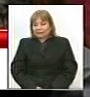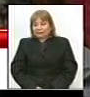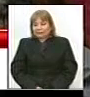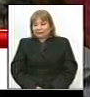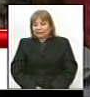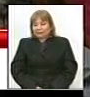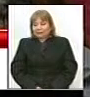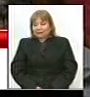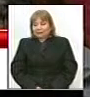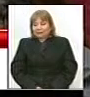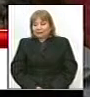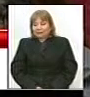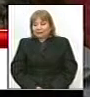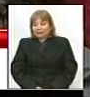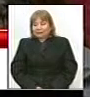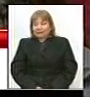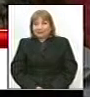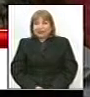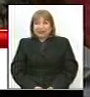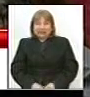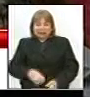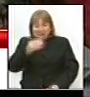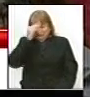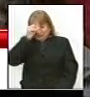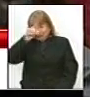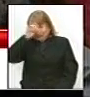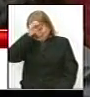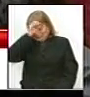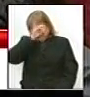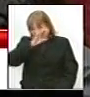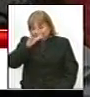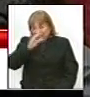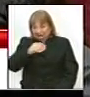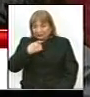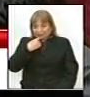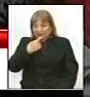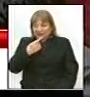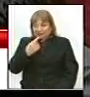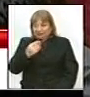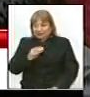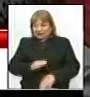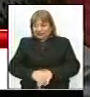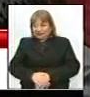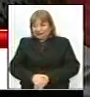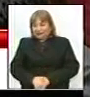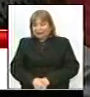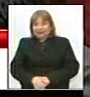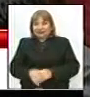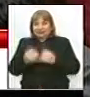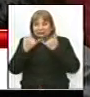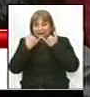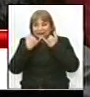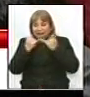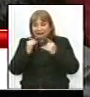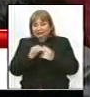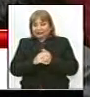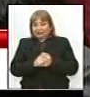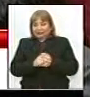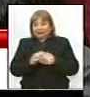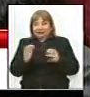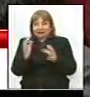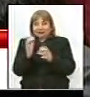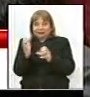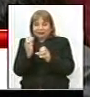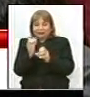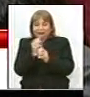la ignorancia es atrevida presente yo quiero decir lo siguiente yo quiero decir lo siguiente el informe se reduce